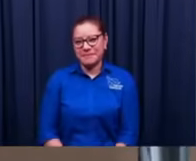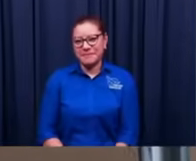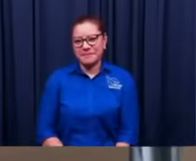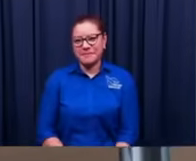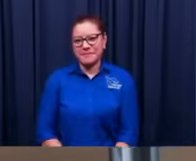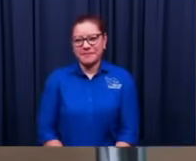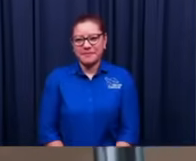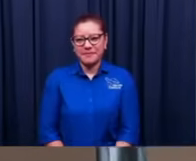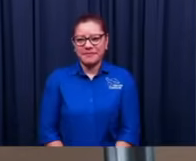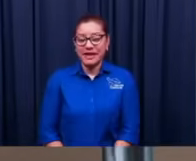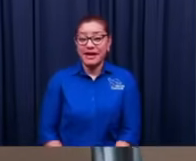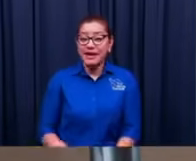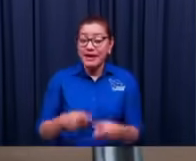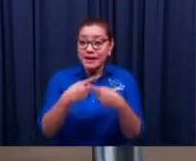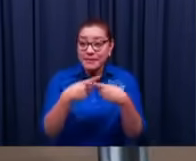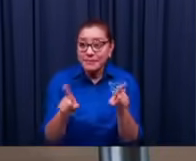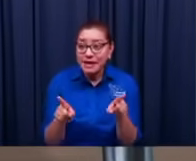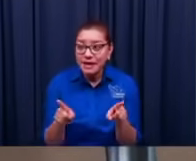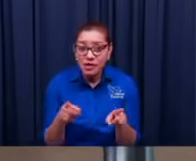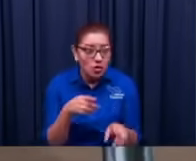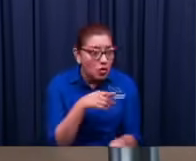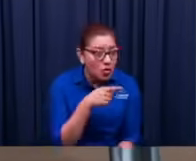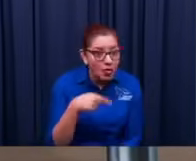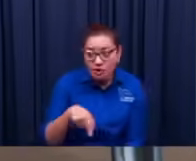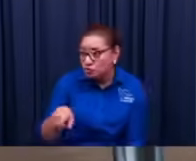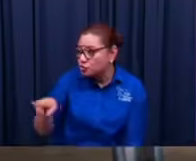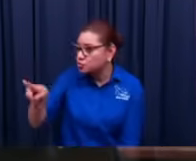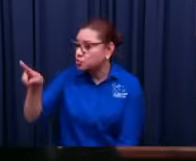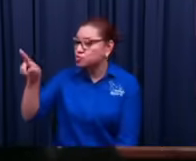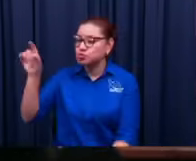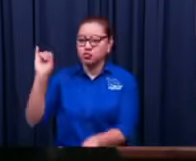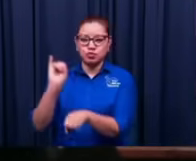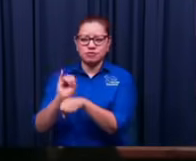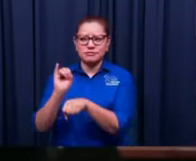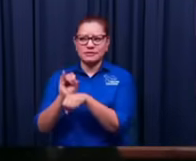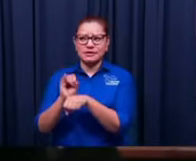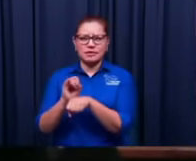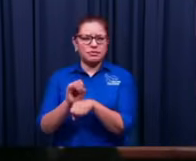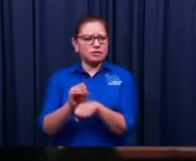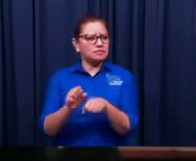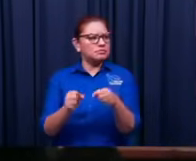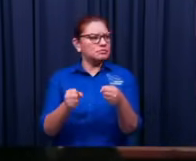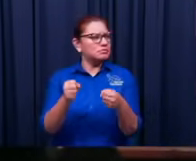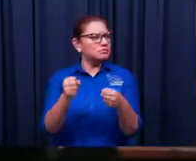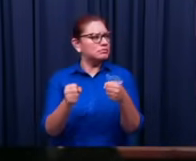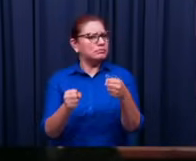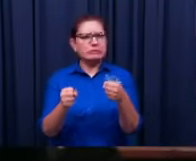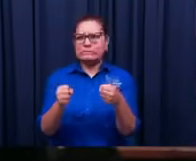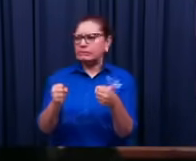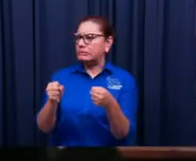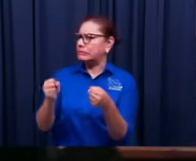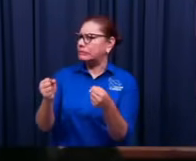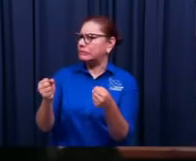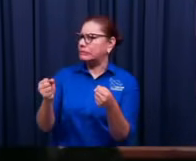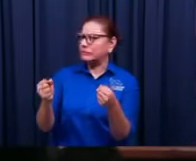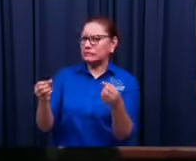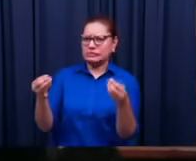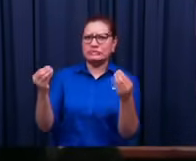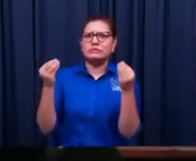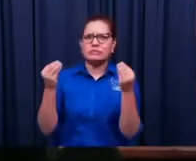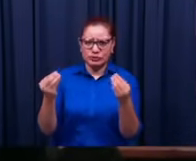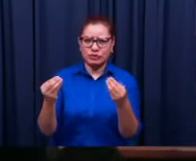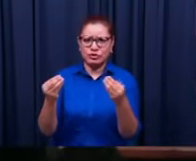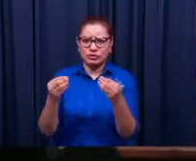Pero a mí un montón de gente, cuando yo salgo de aquí de la iglesia en las noches y voy para mi casa, un montón de gente me llevan